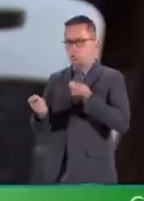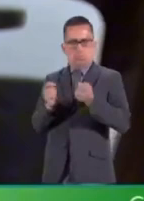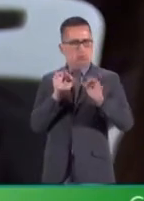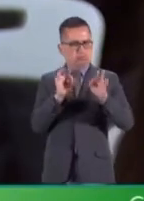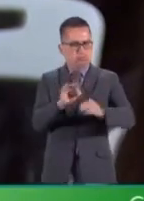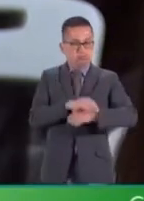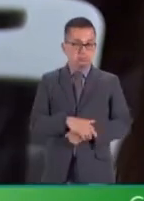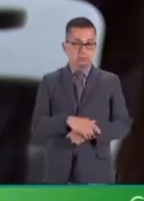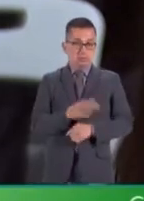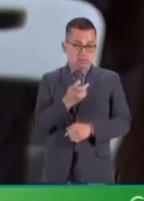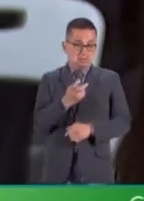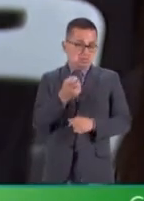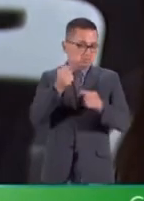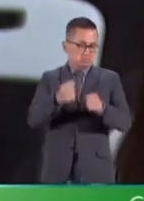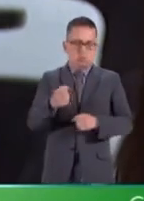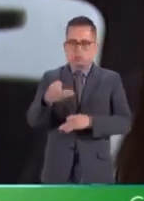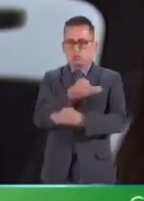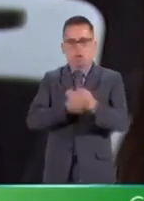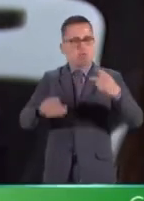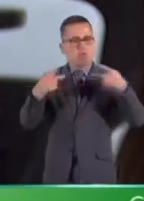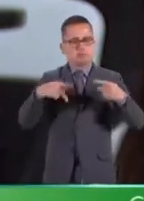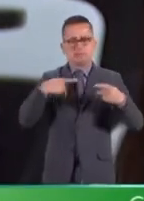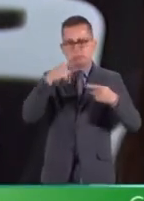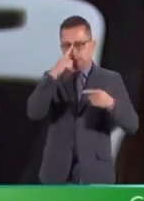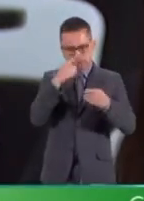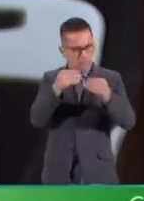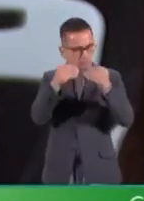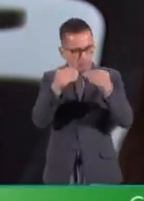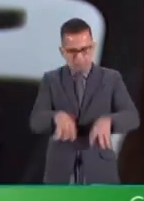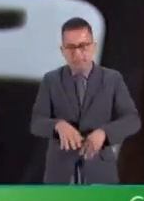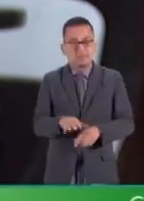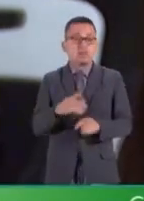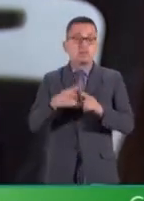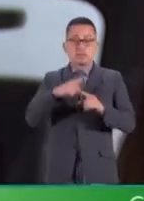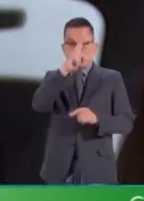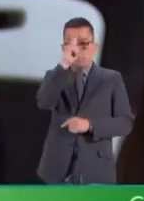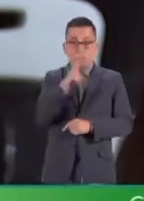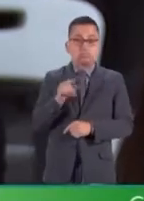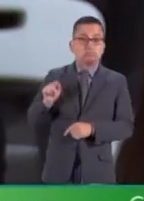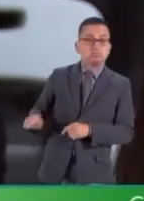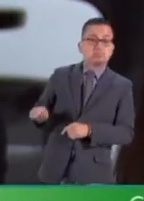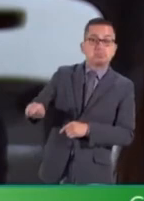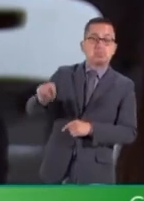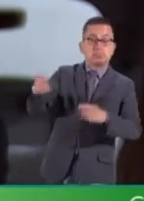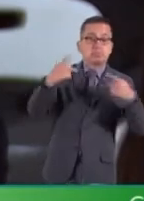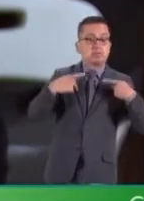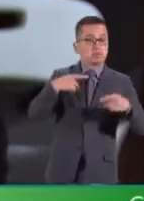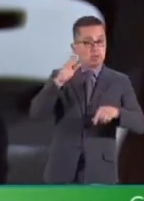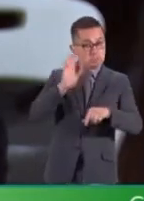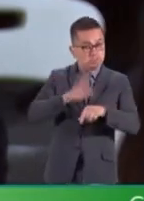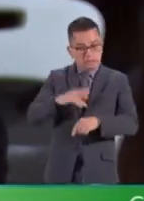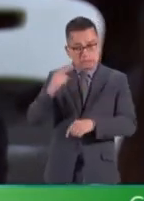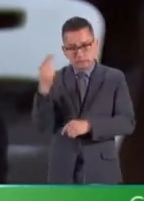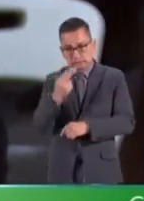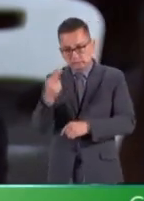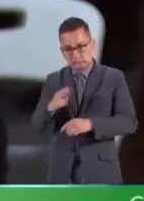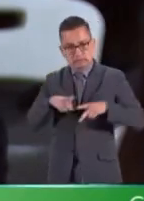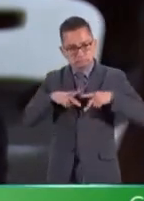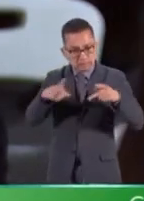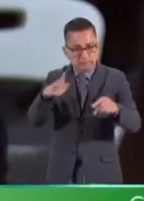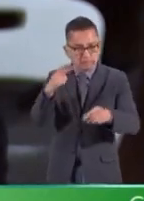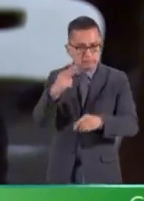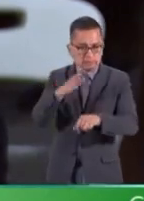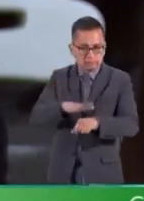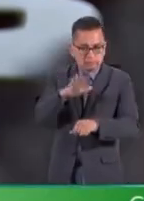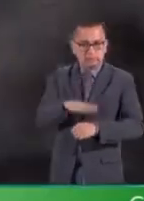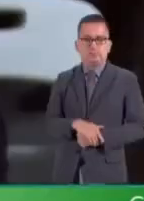los ciudadanos, sobre todo los más débiles y los más necesitados. Tenemos que ponernos del lado